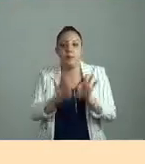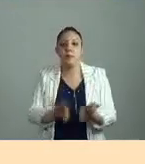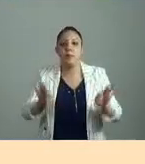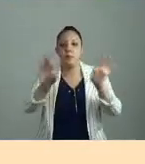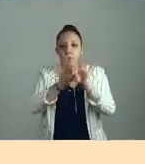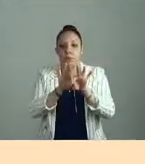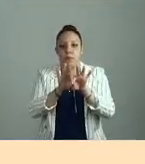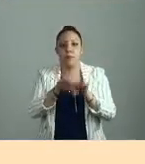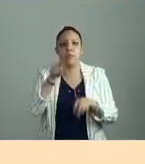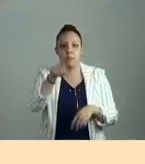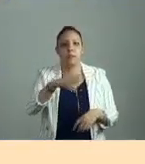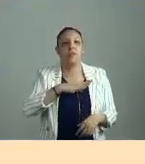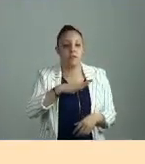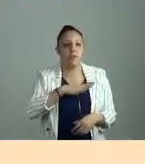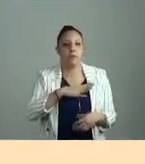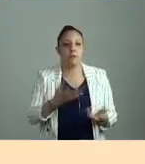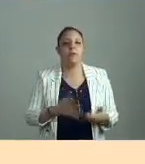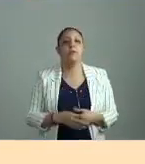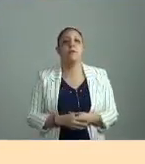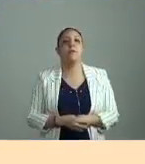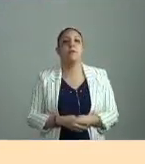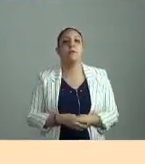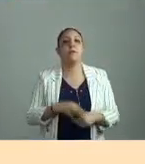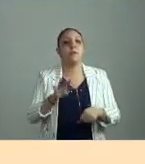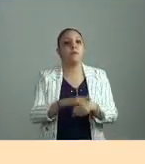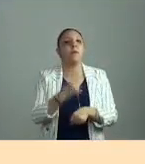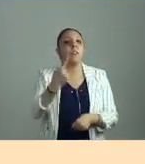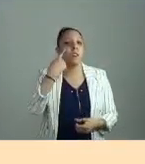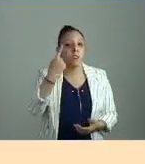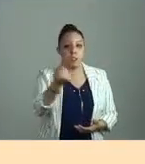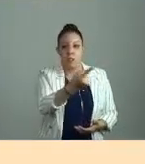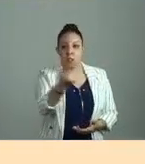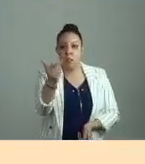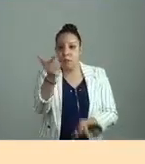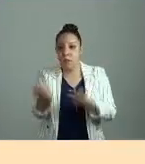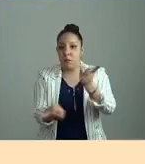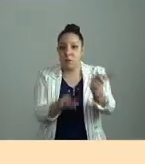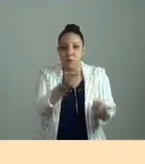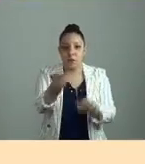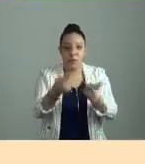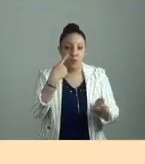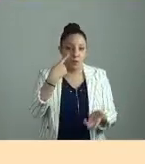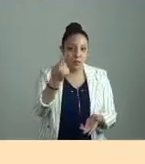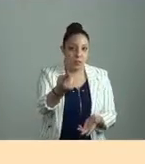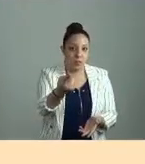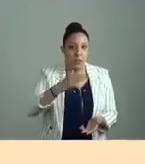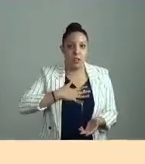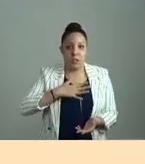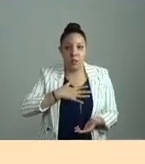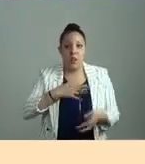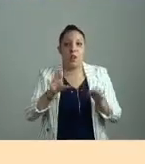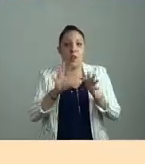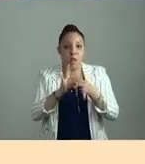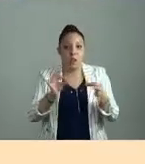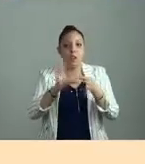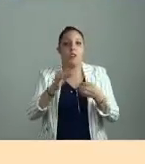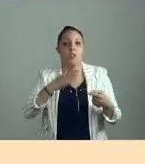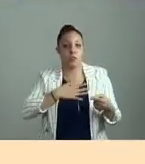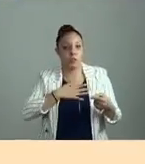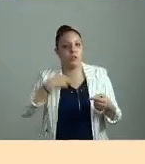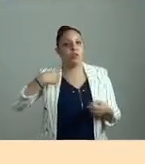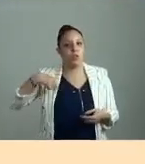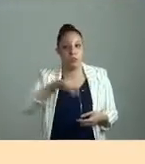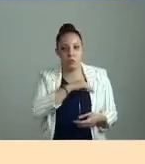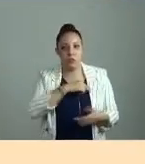visitando hablando con estas mujeres que te dicen mira mira esto esto yo lo hemos hecho nosotras no